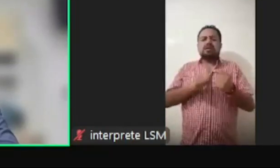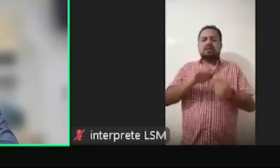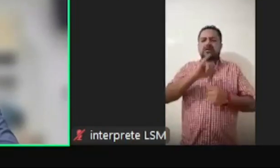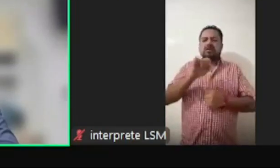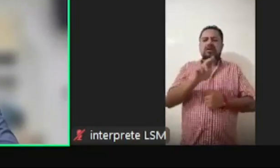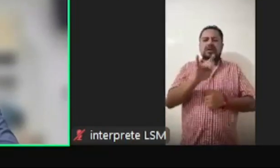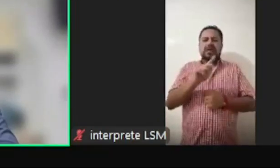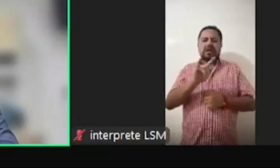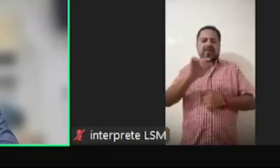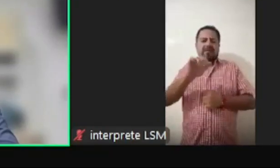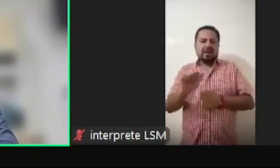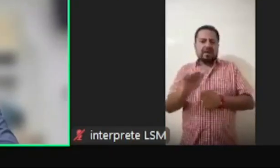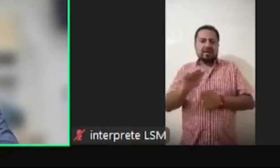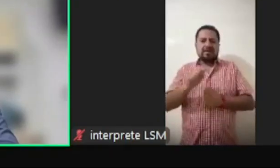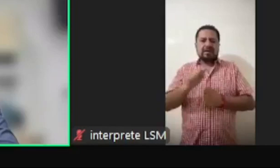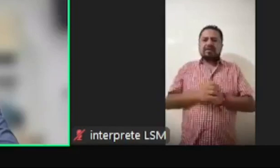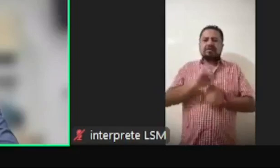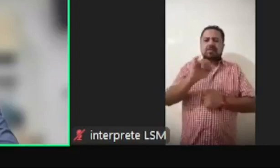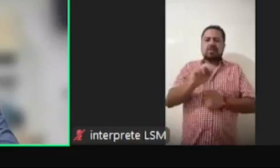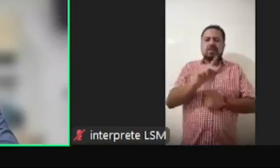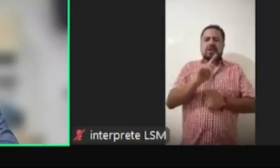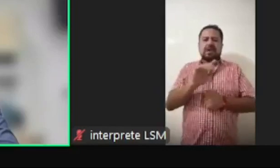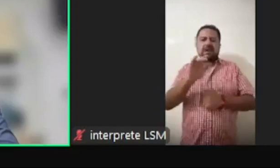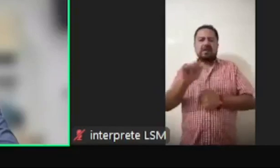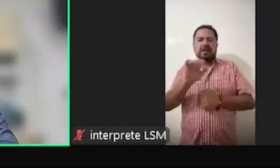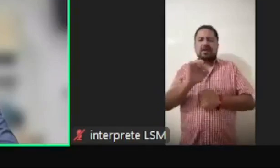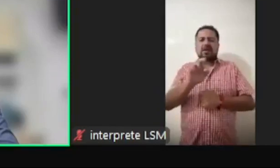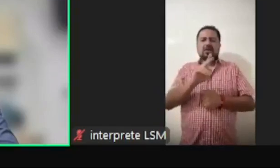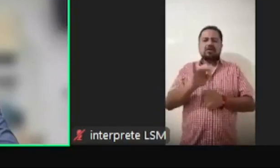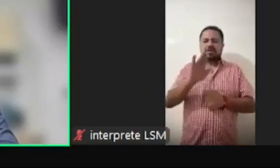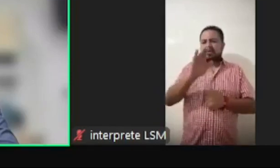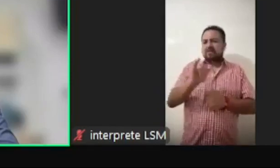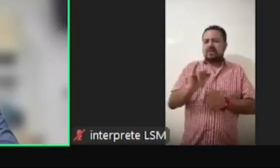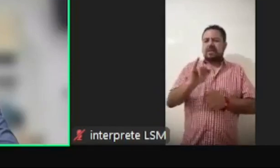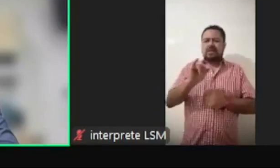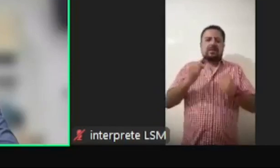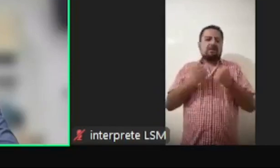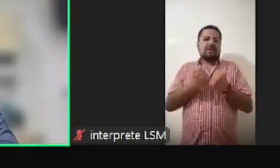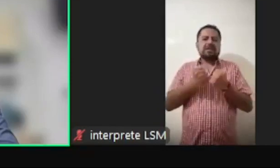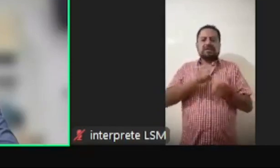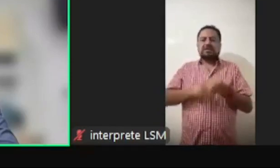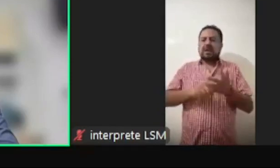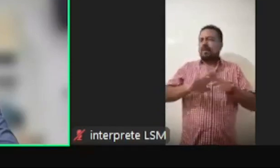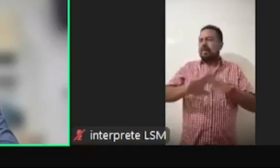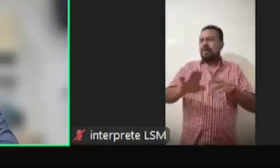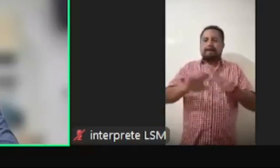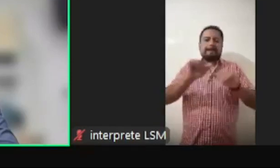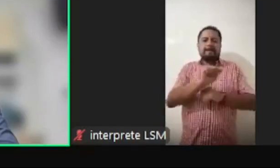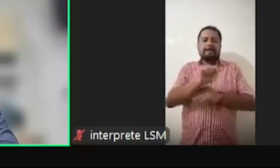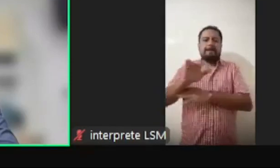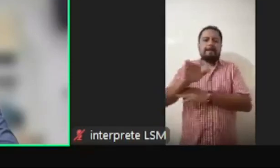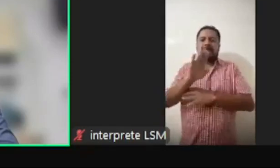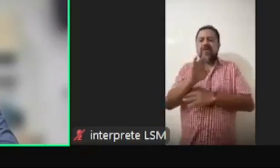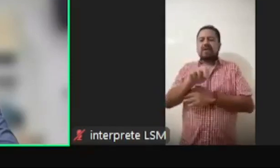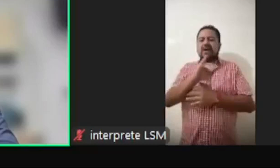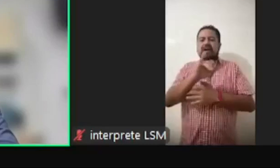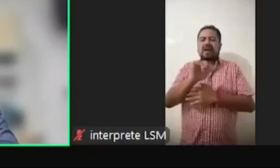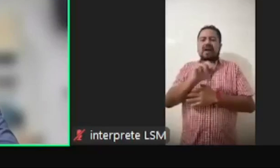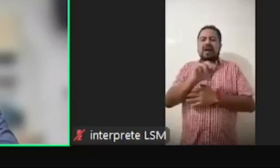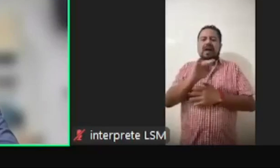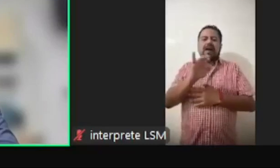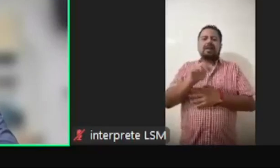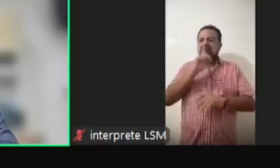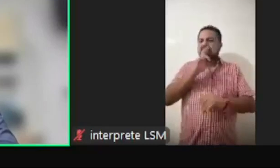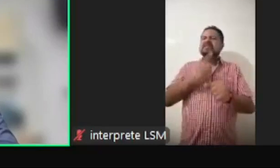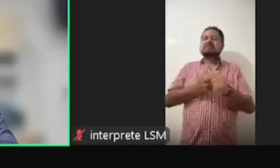Altamirano Navarrete, Julieta Altamirano Crosby, Fuerza Migrante Asociación Civil, Sócrates Benjamín Crisóstomo, y la autoridad responsable